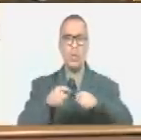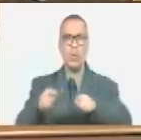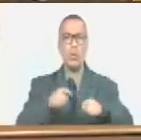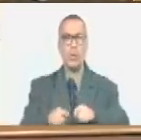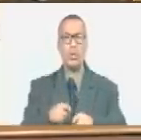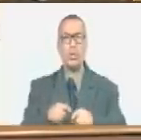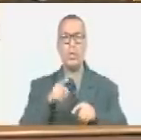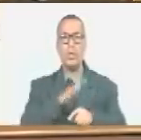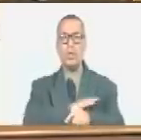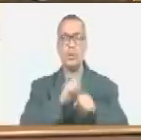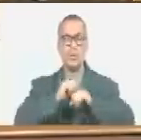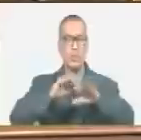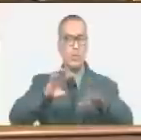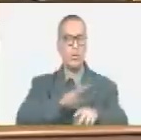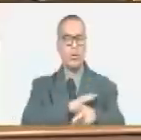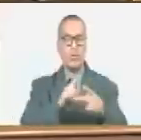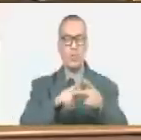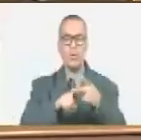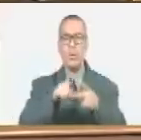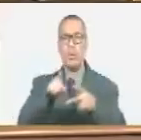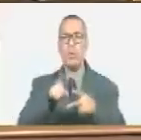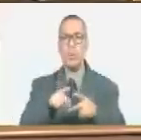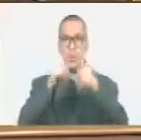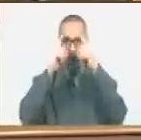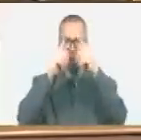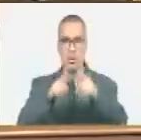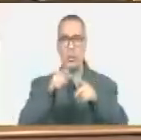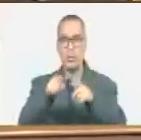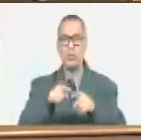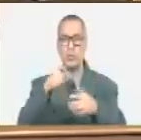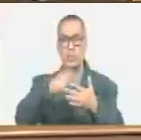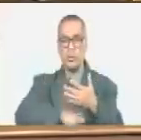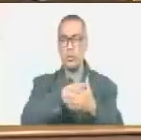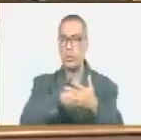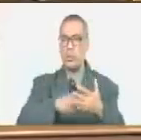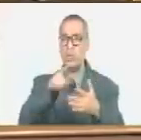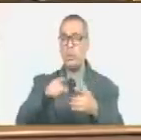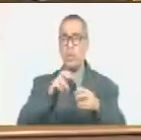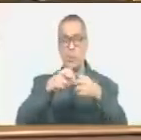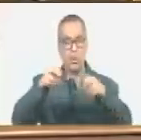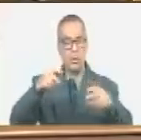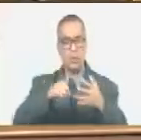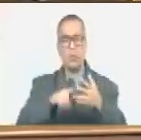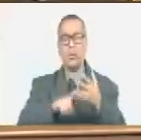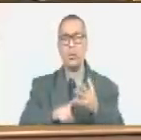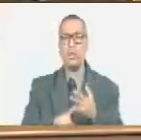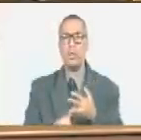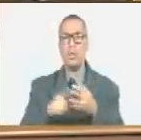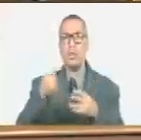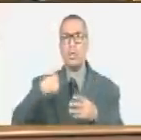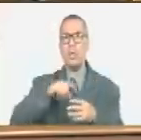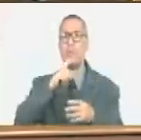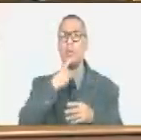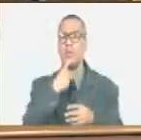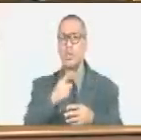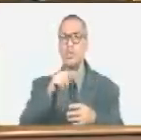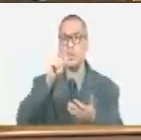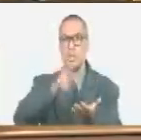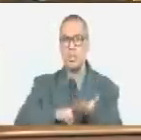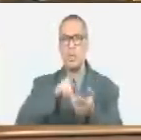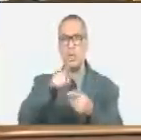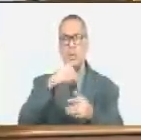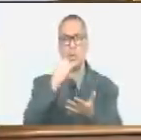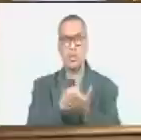de extinción de dominio. 2. La que decide sobre la nulidad del proceso. 3. La que niega la admisión de